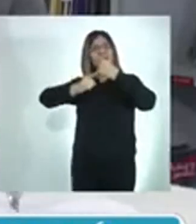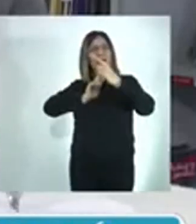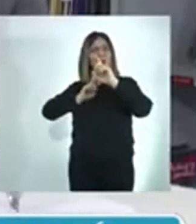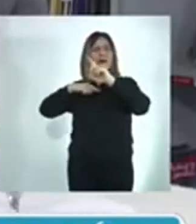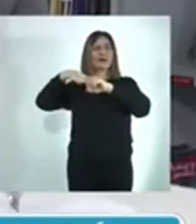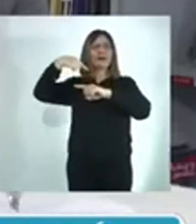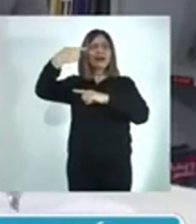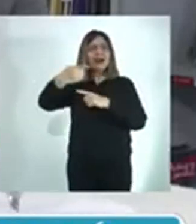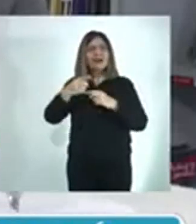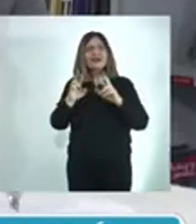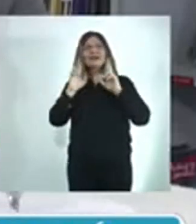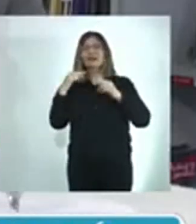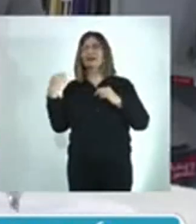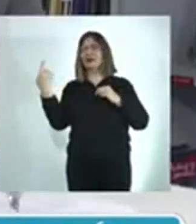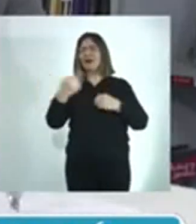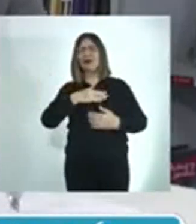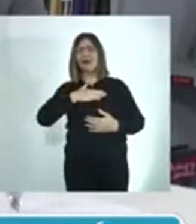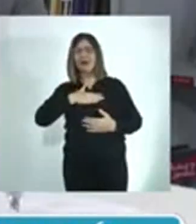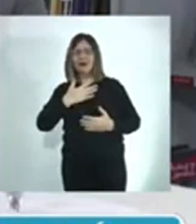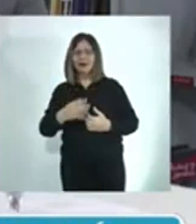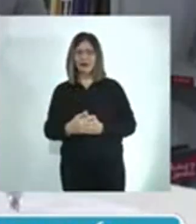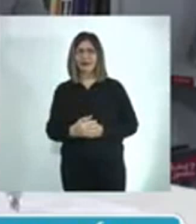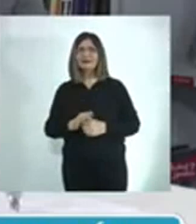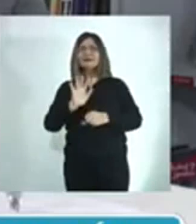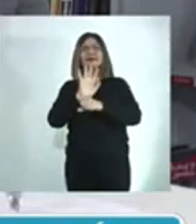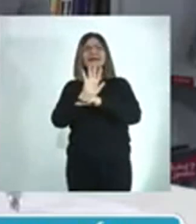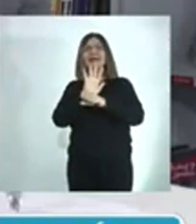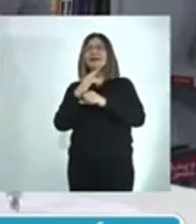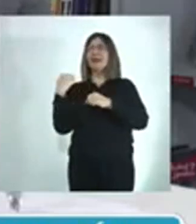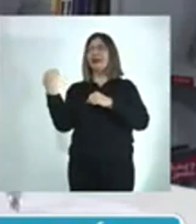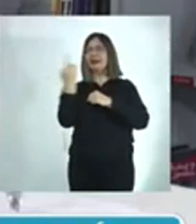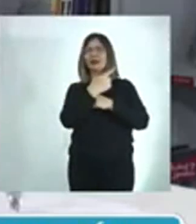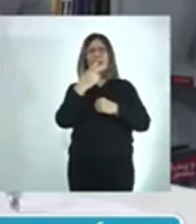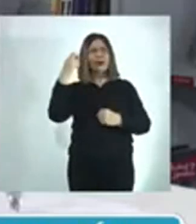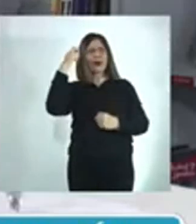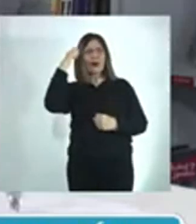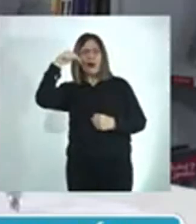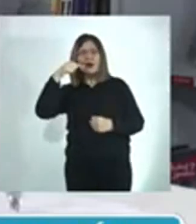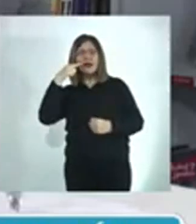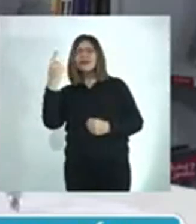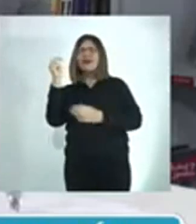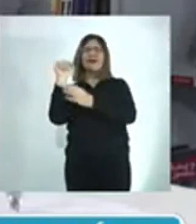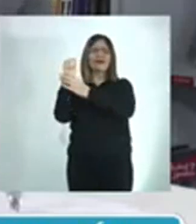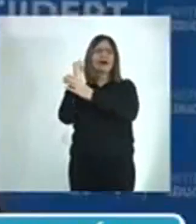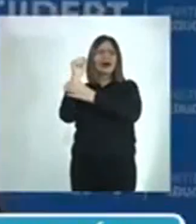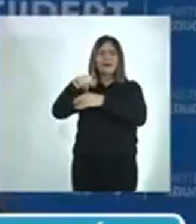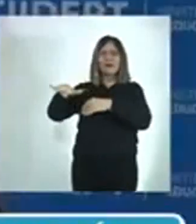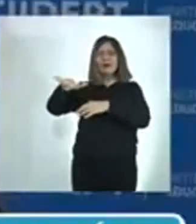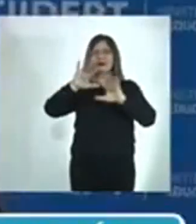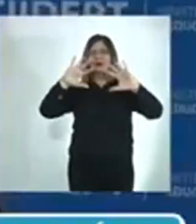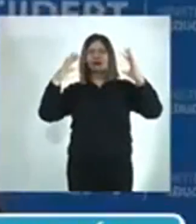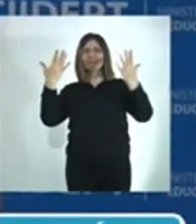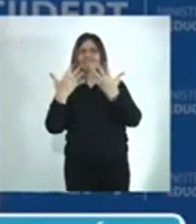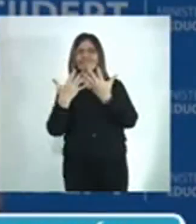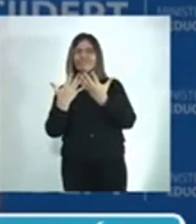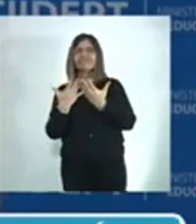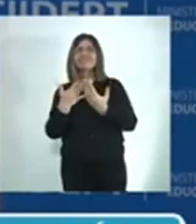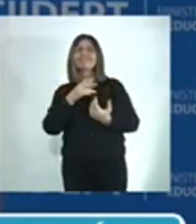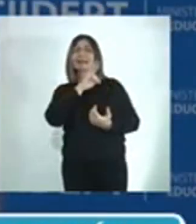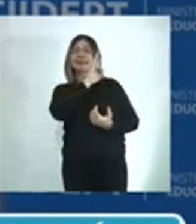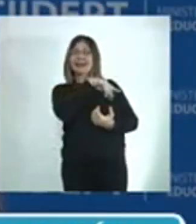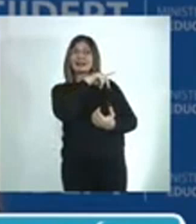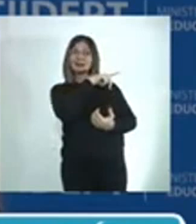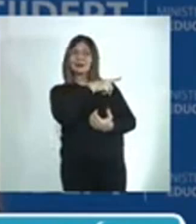habla también de el impacto y el éxito que están teniendo estos congresos. Bueno, ya lo dijo el gobernador. Sí. Yo creo que, digamos, los